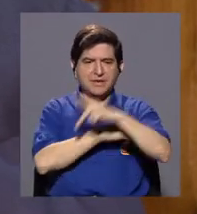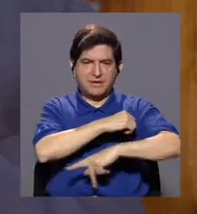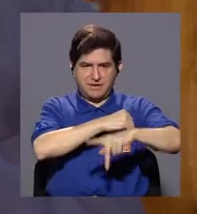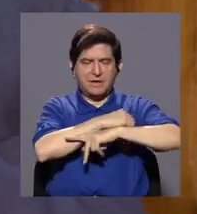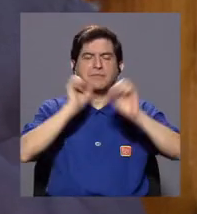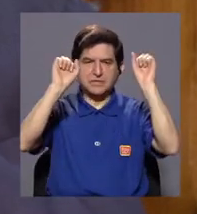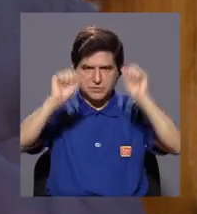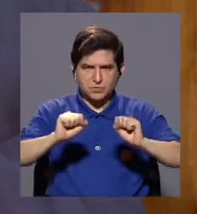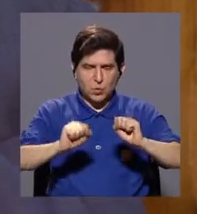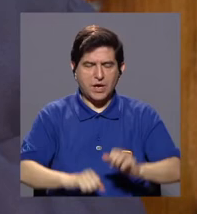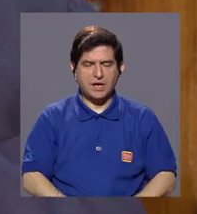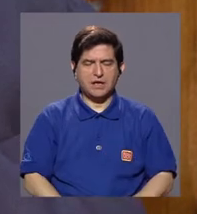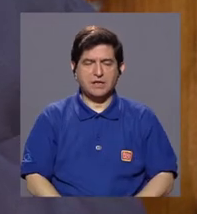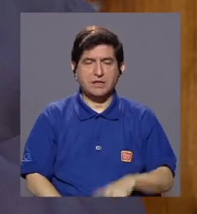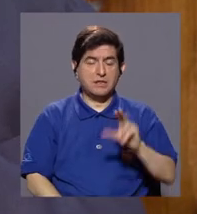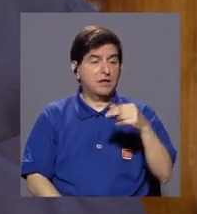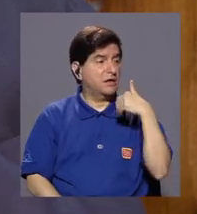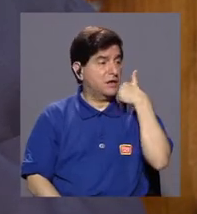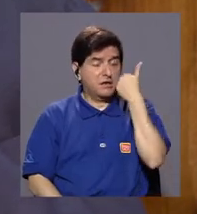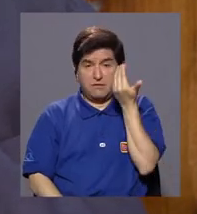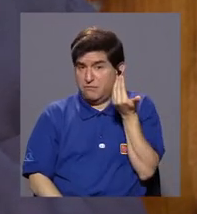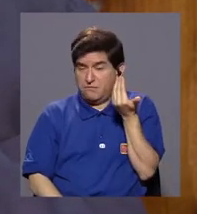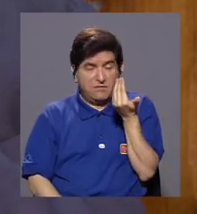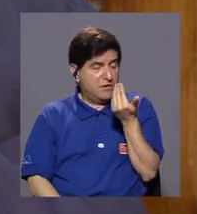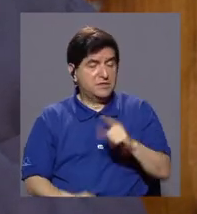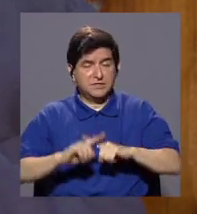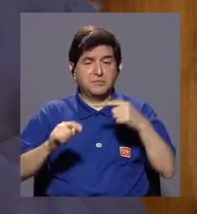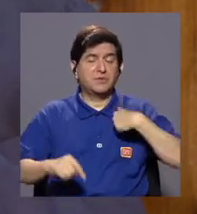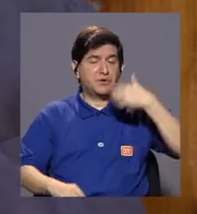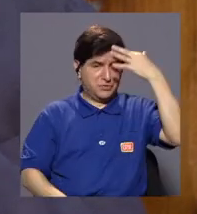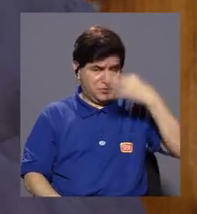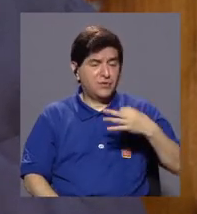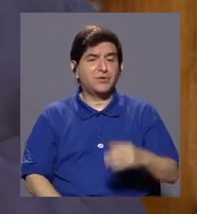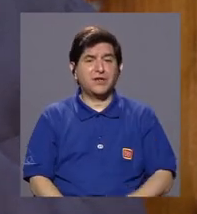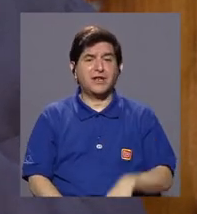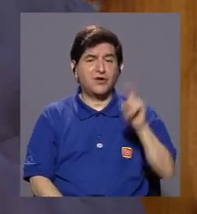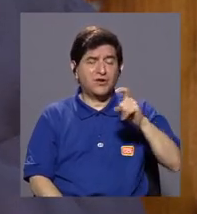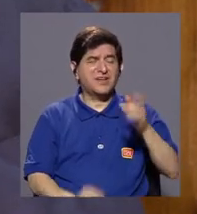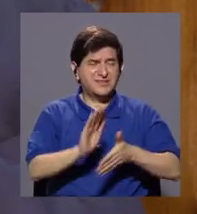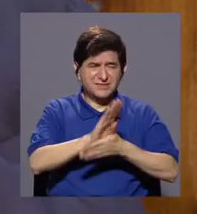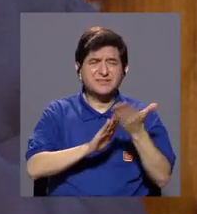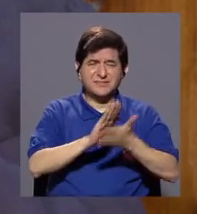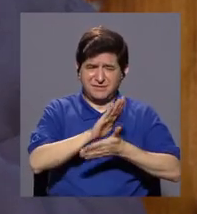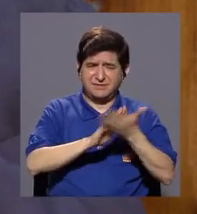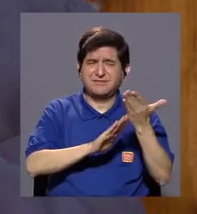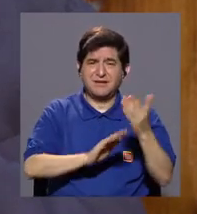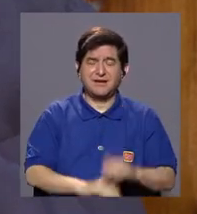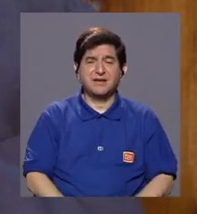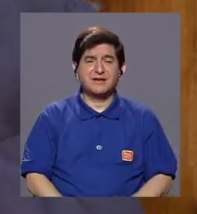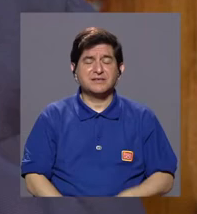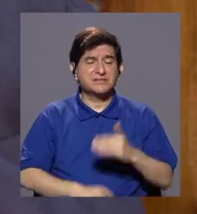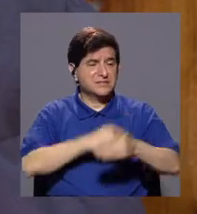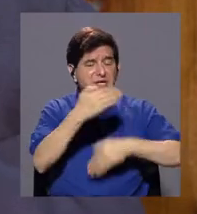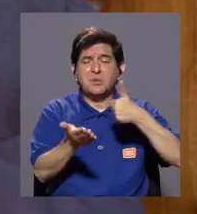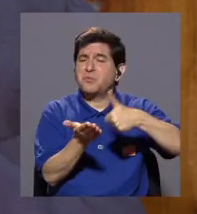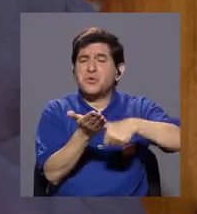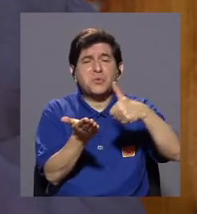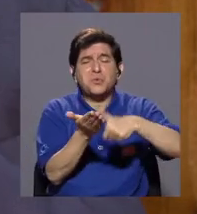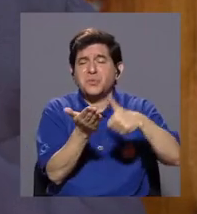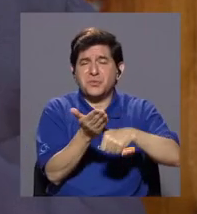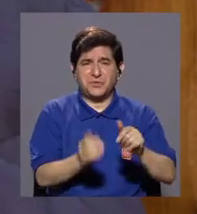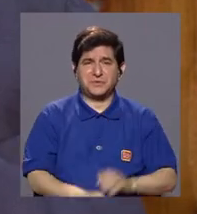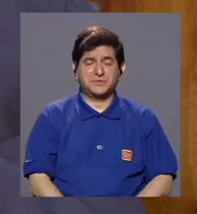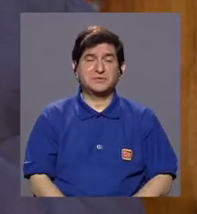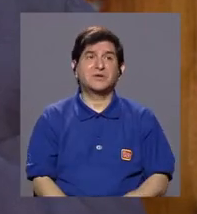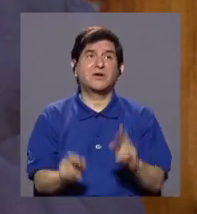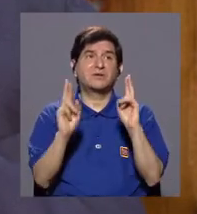ese país y no le va a ser fácil, pero creo que tiene que salir por la vía electoral y